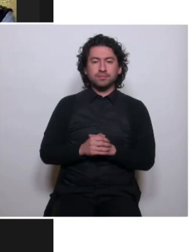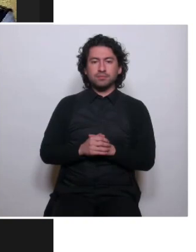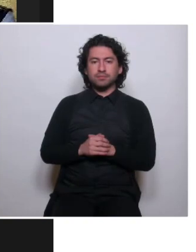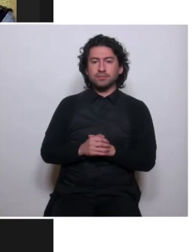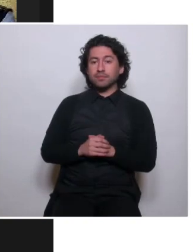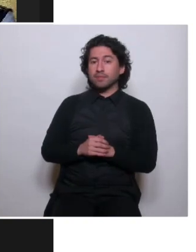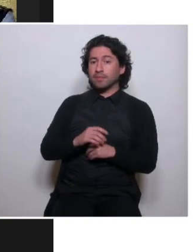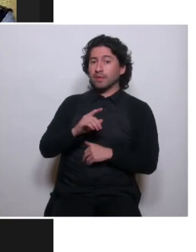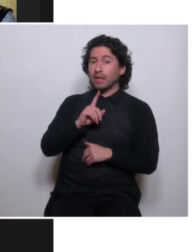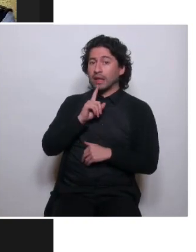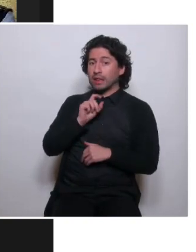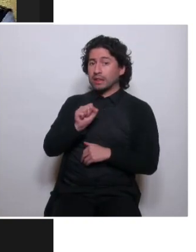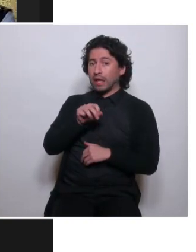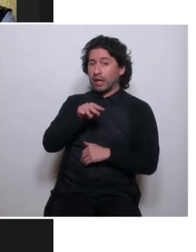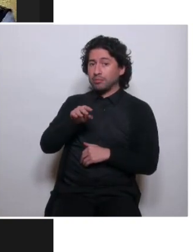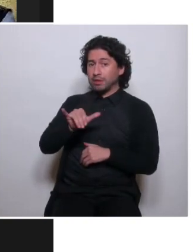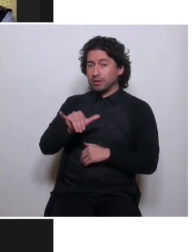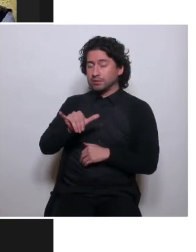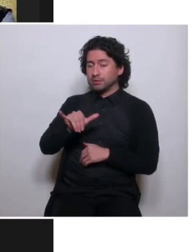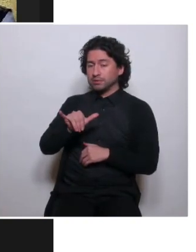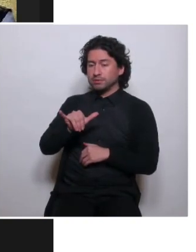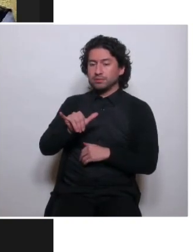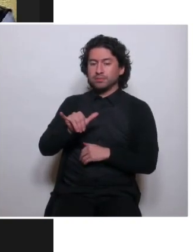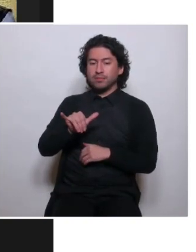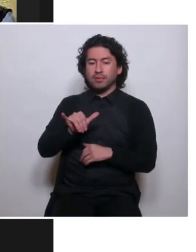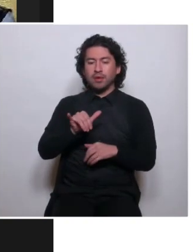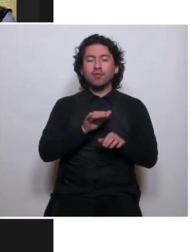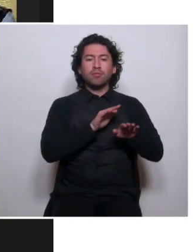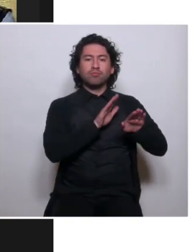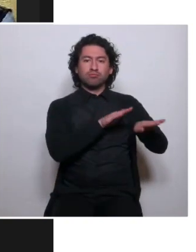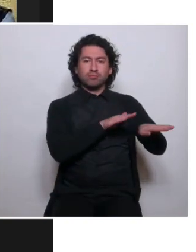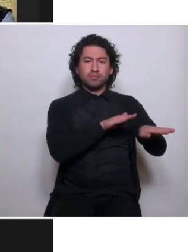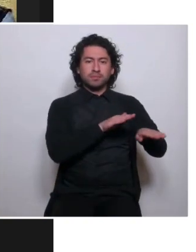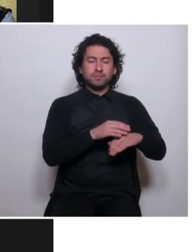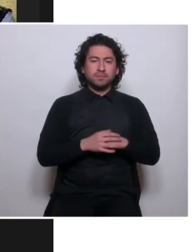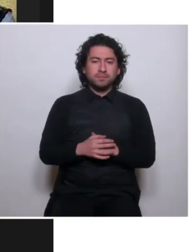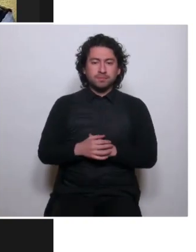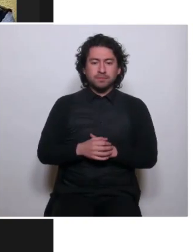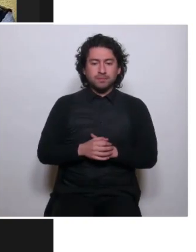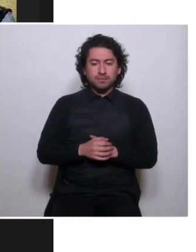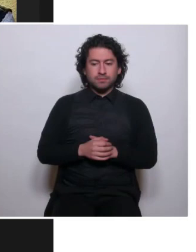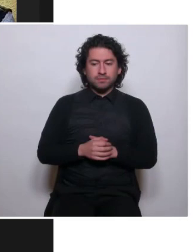Convencional Tami Pustilnik. A favor.